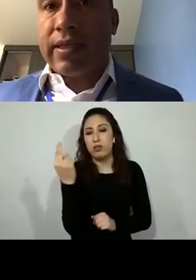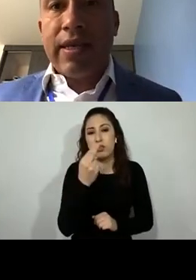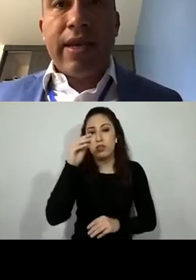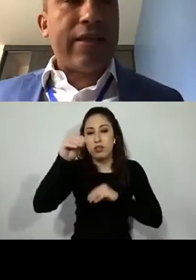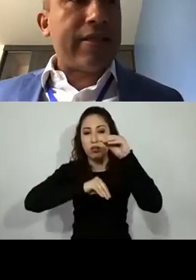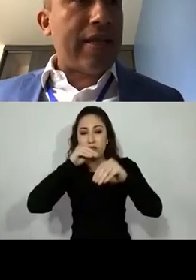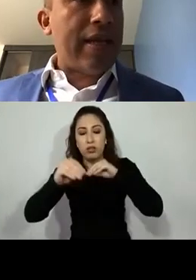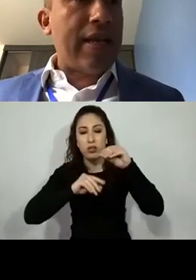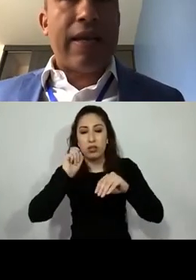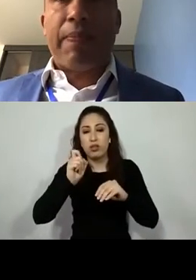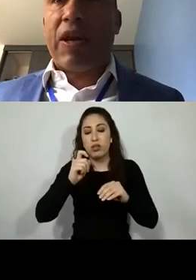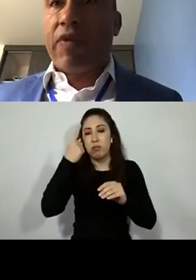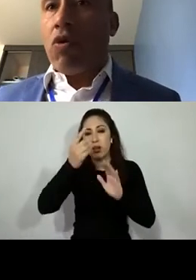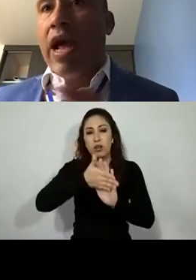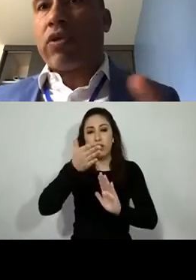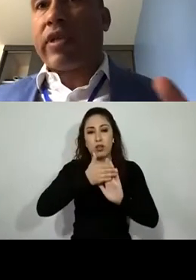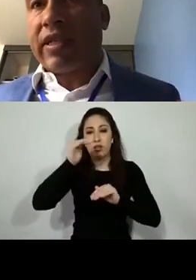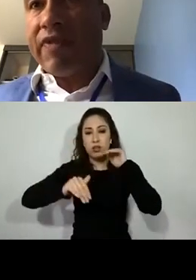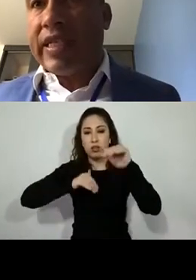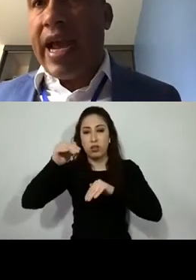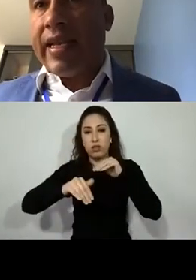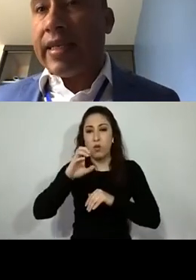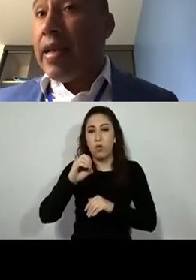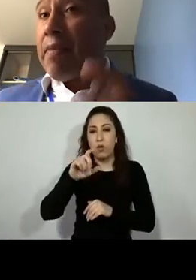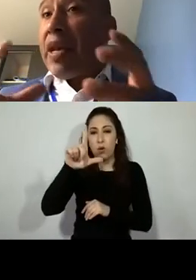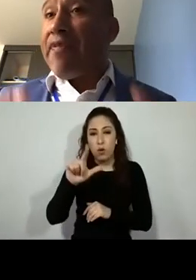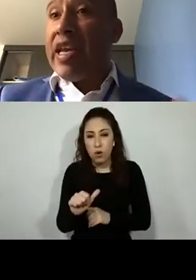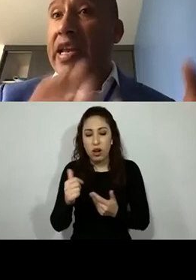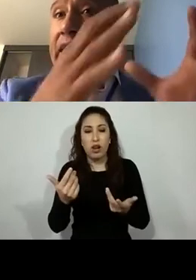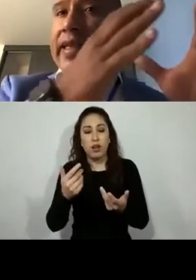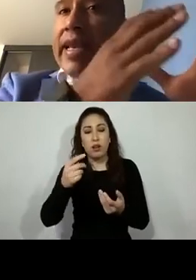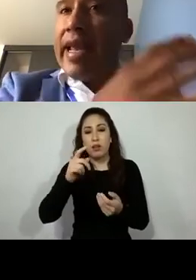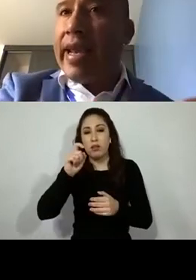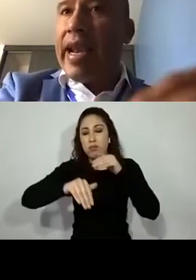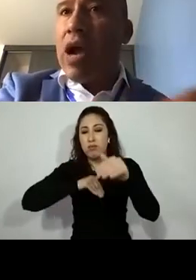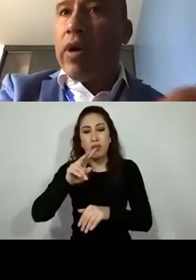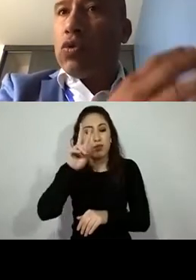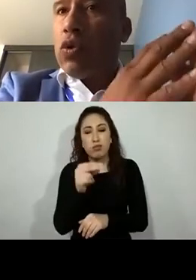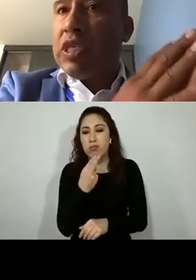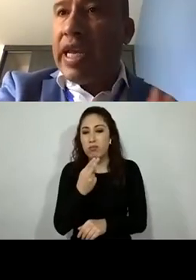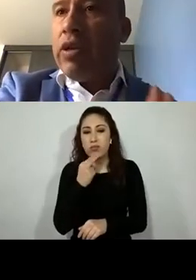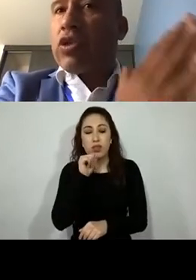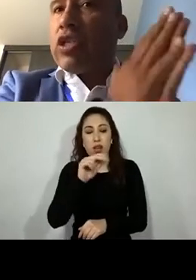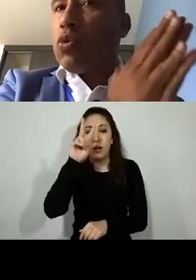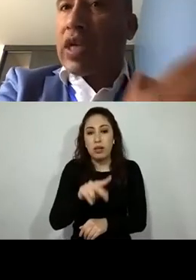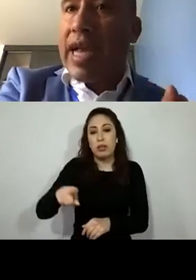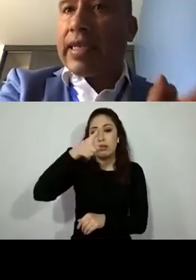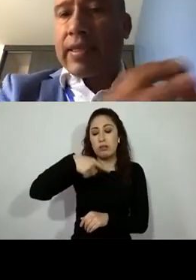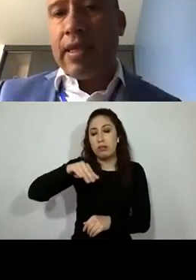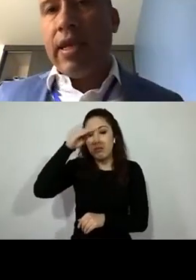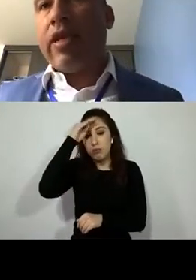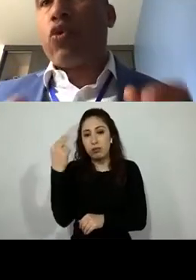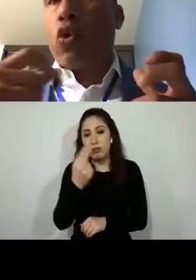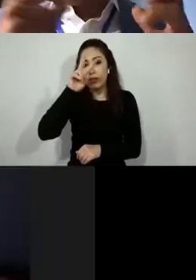albercas o lagos artificiales. Preferible tener el agua en sus domicilios, en sus